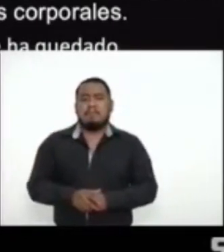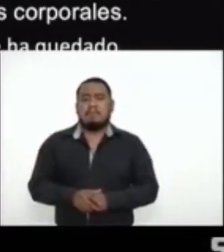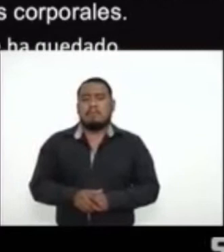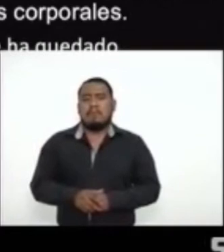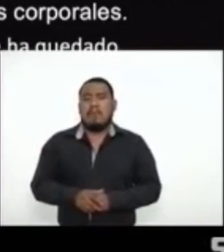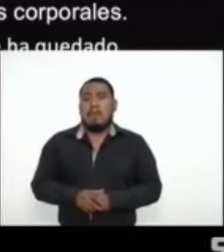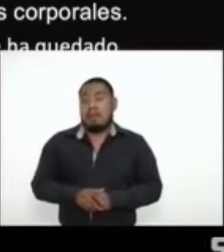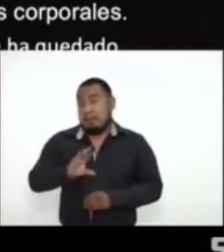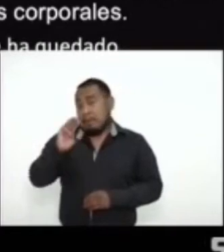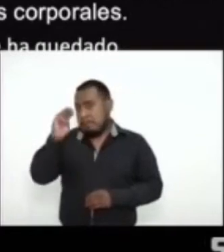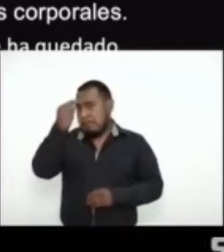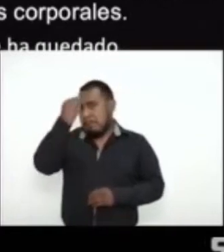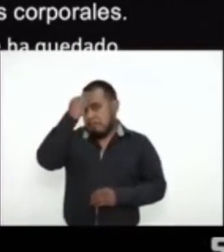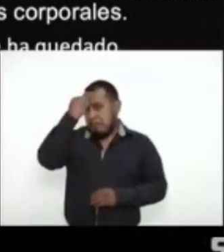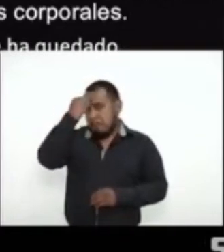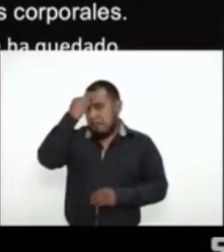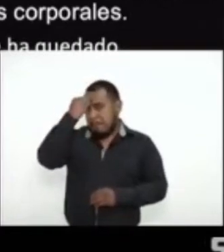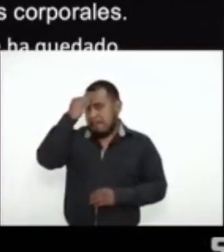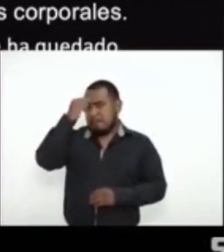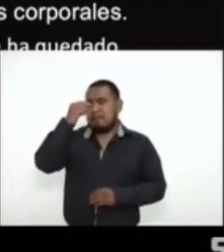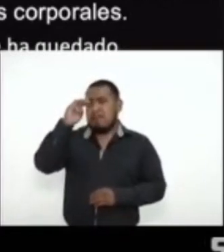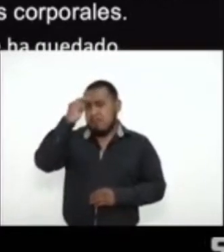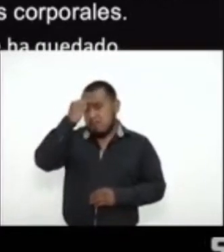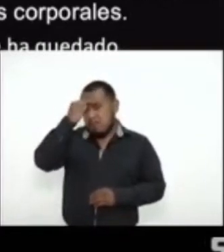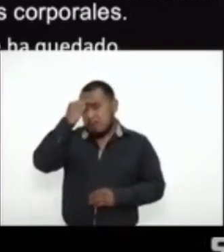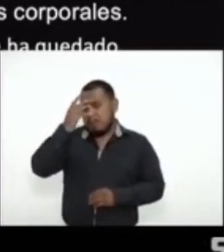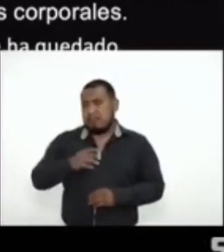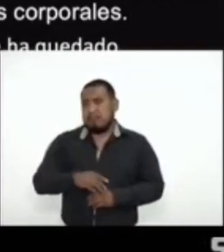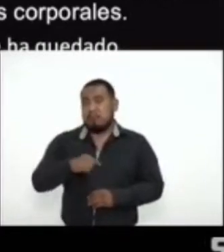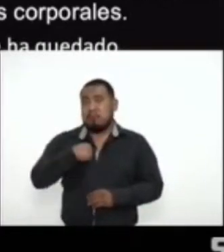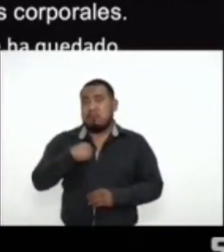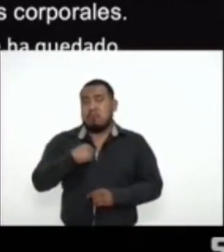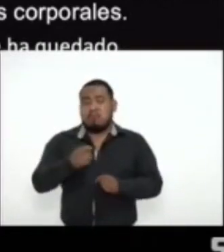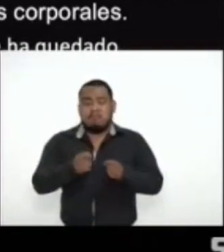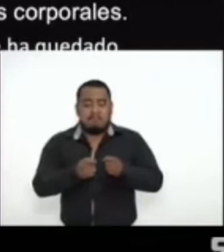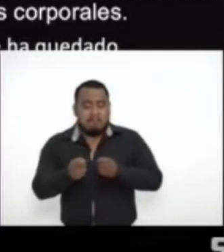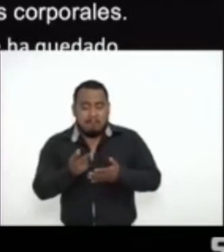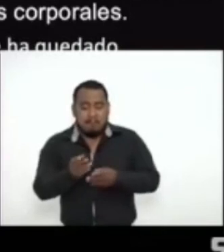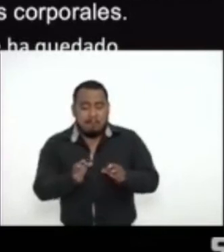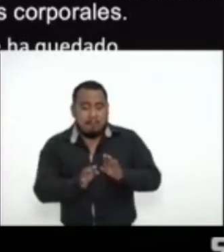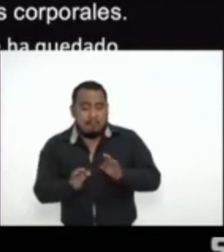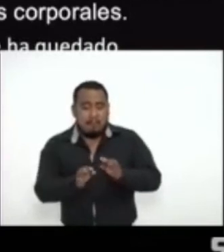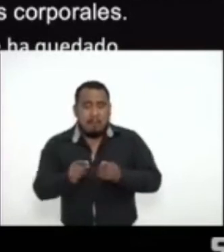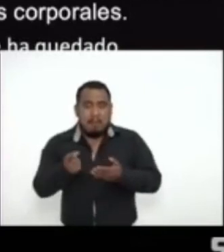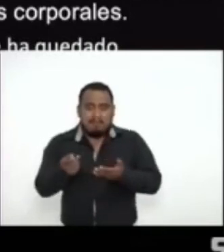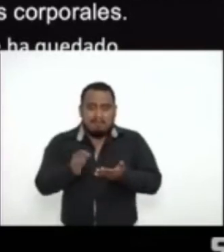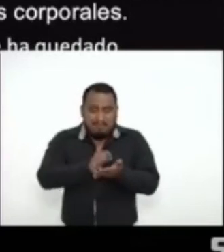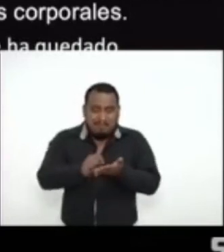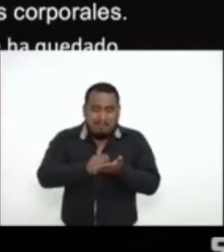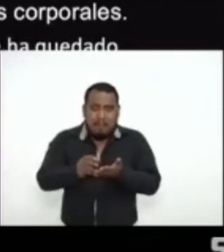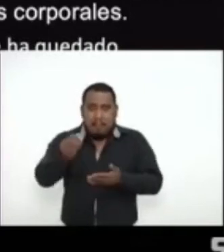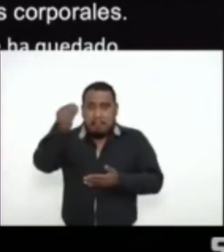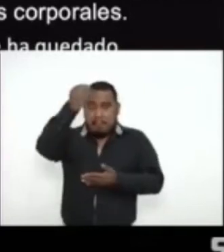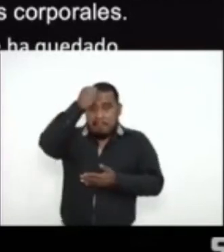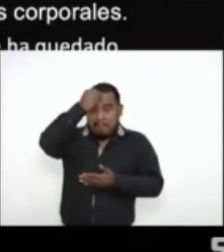La memoria de este recuerdo, si yo no lo gestiono, va a quedar impresa. Y va a quedar impresa como